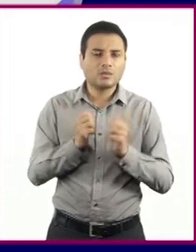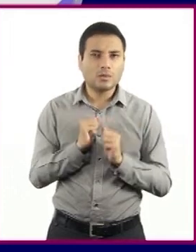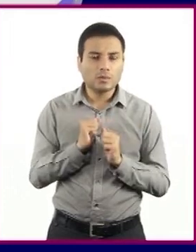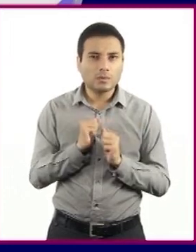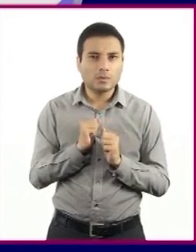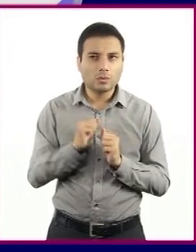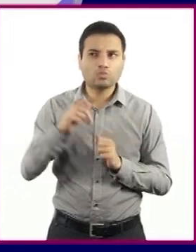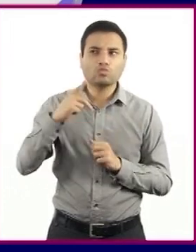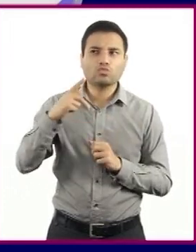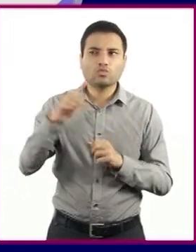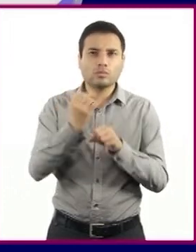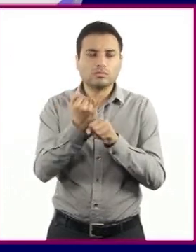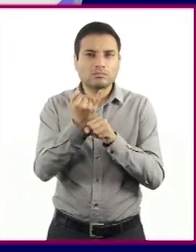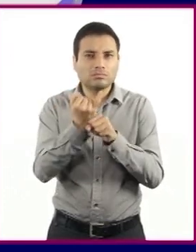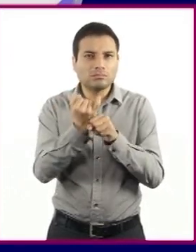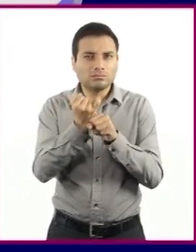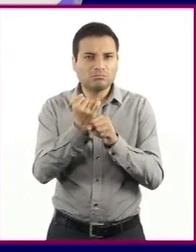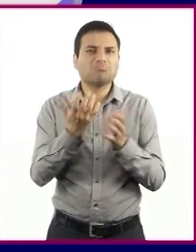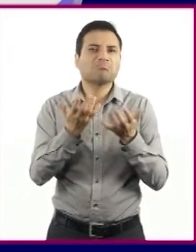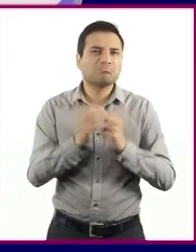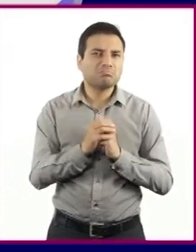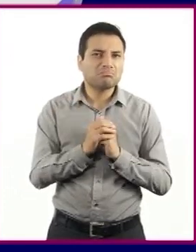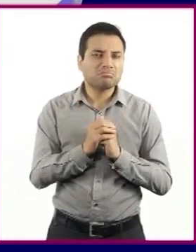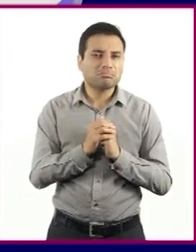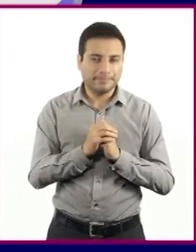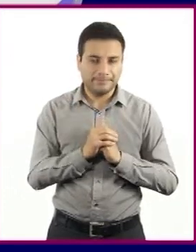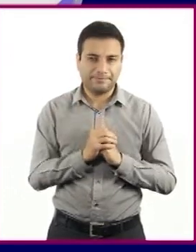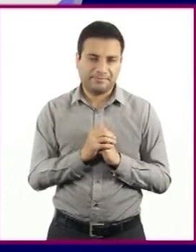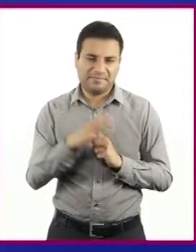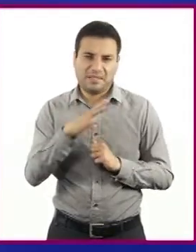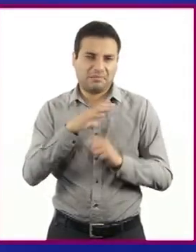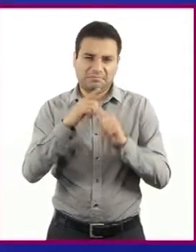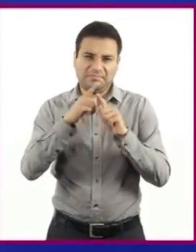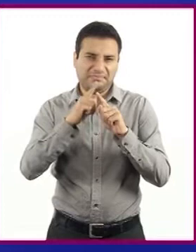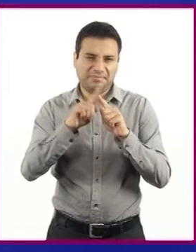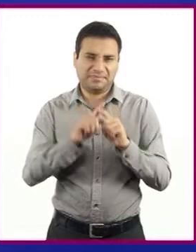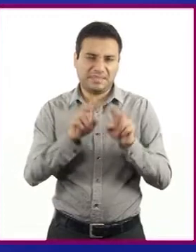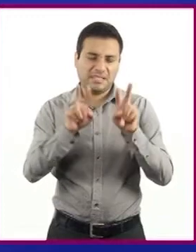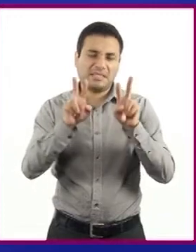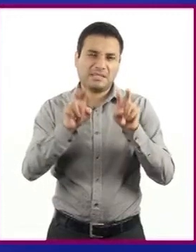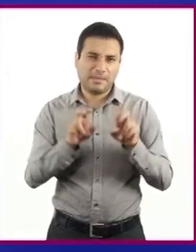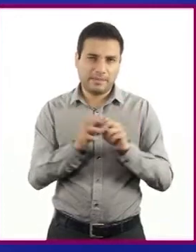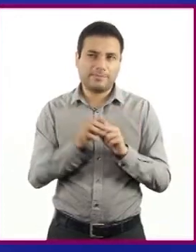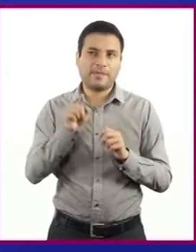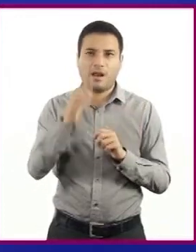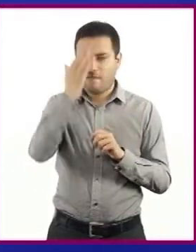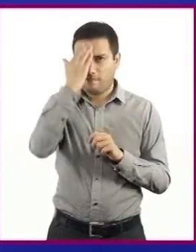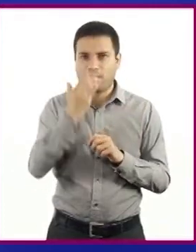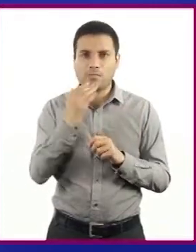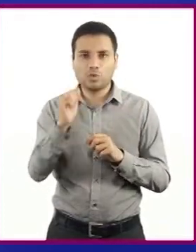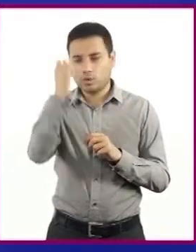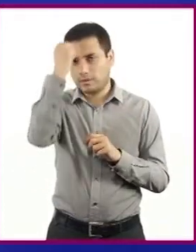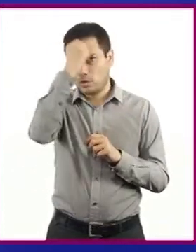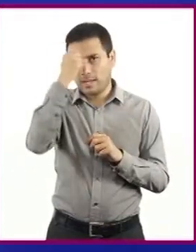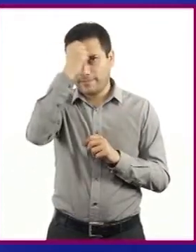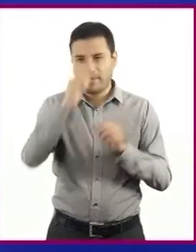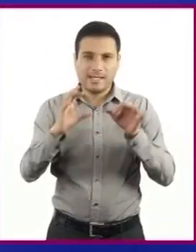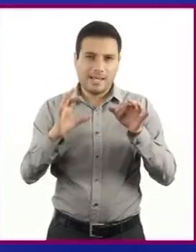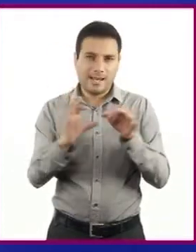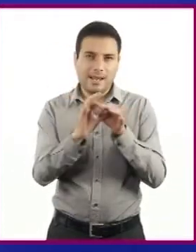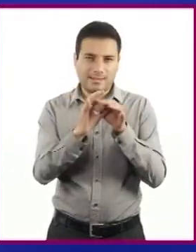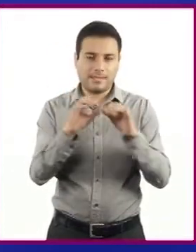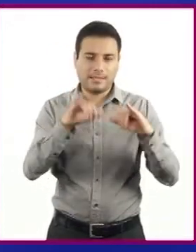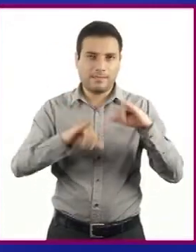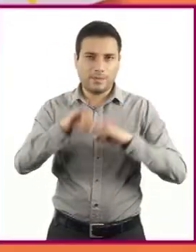Las investigaciones de Gilbert Lewis fueron muy amplias, pero se hizo famoso por la teoría de los enlaces químicos y